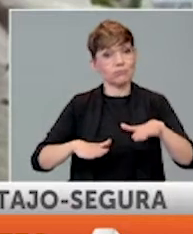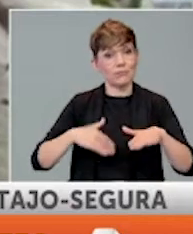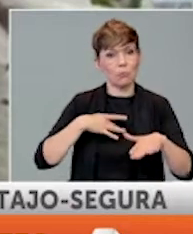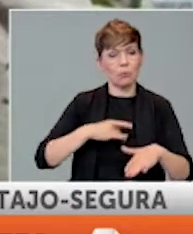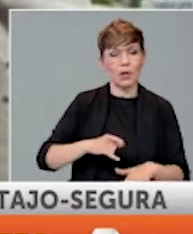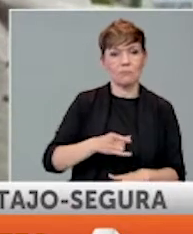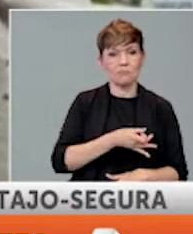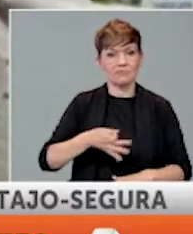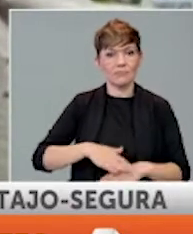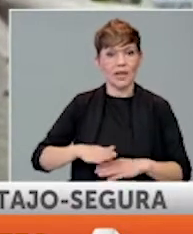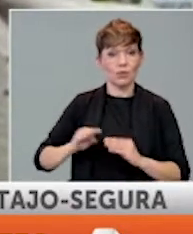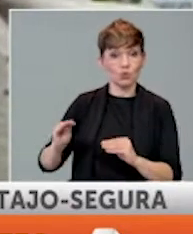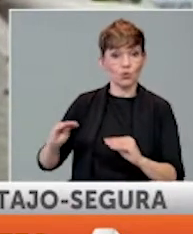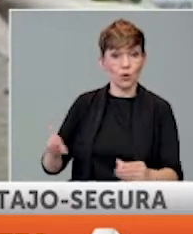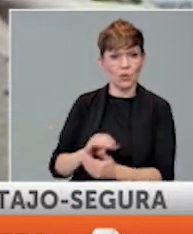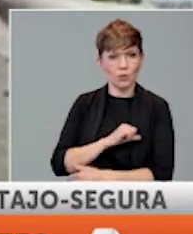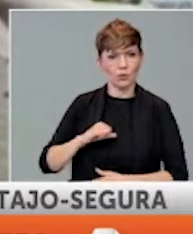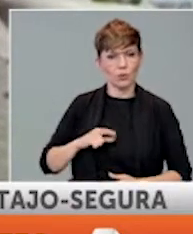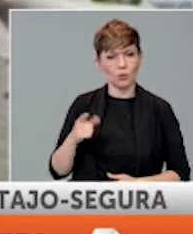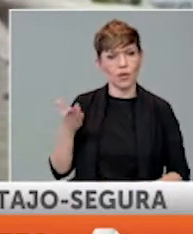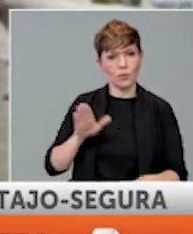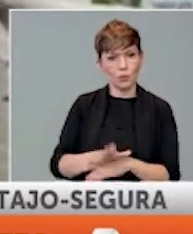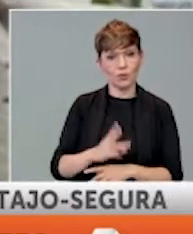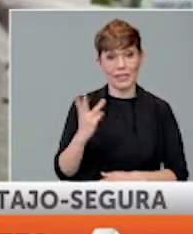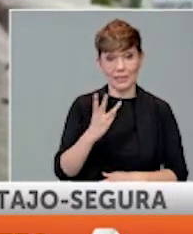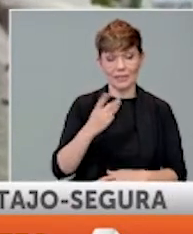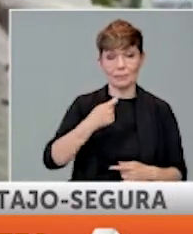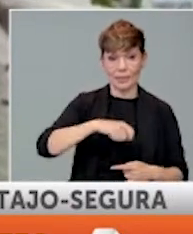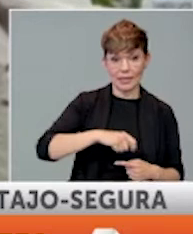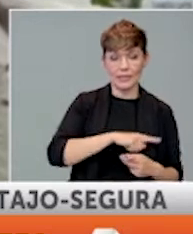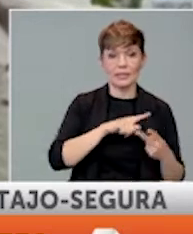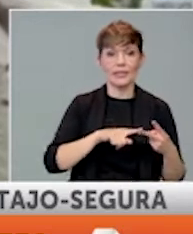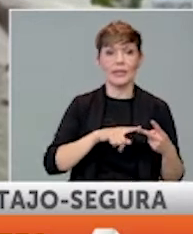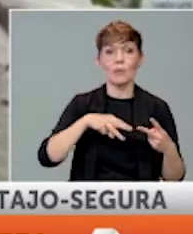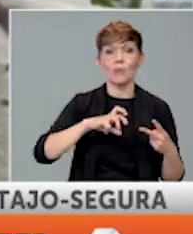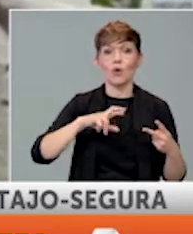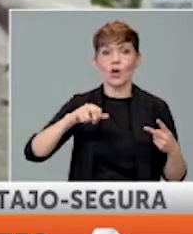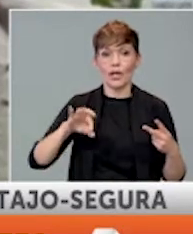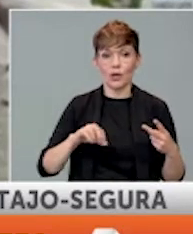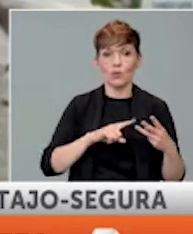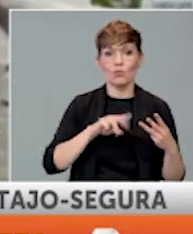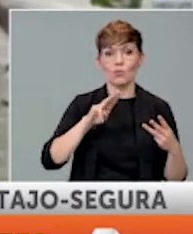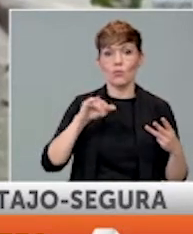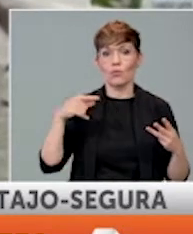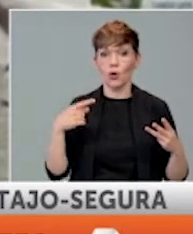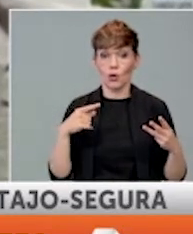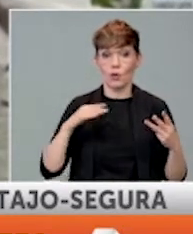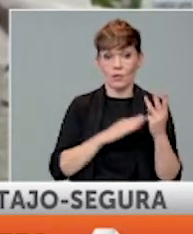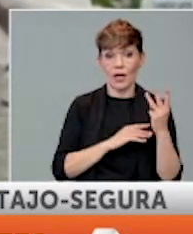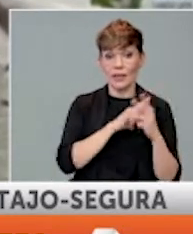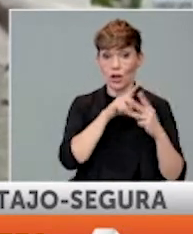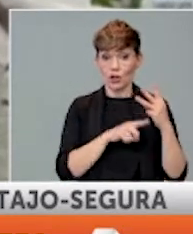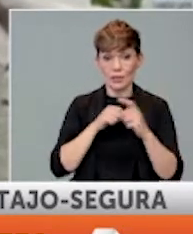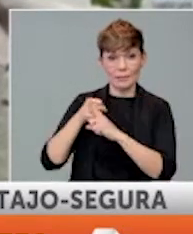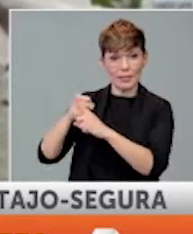Usted propone que los tres presidentes afectados, Fernando López Miras, Juan Manuel Moreno Bonilla y Ximo Puig, presionen los tres